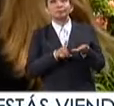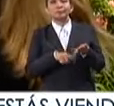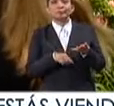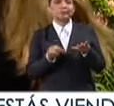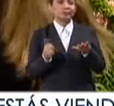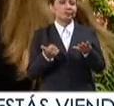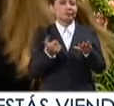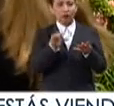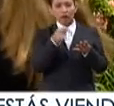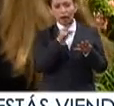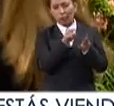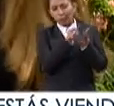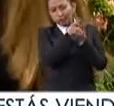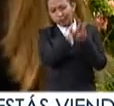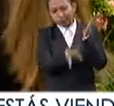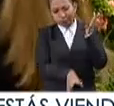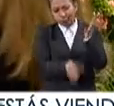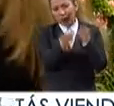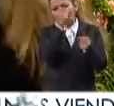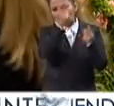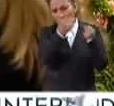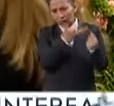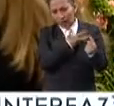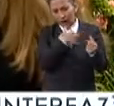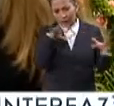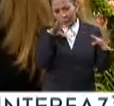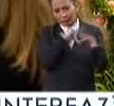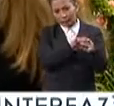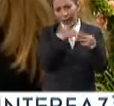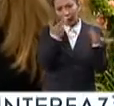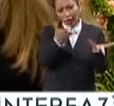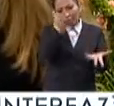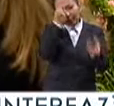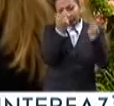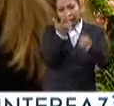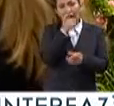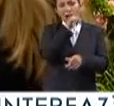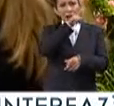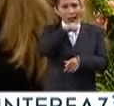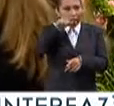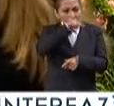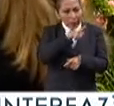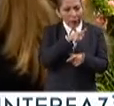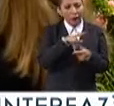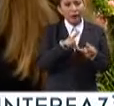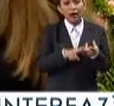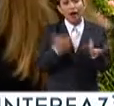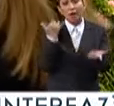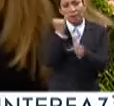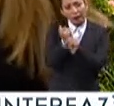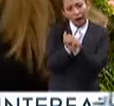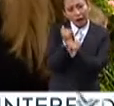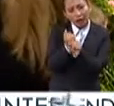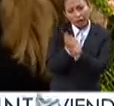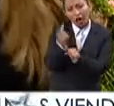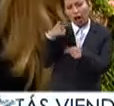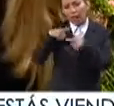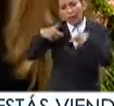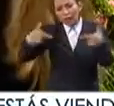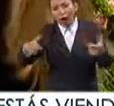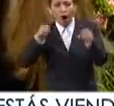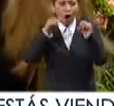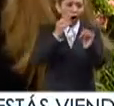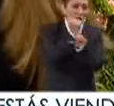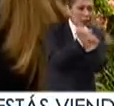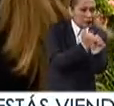una variedad algunos que tienen que ver con la adquisición de lenguas e investigación en lingüístico e